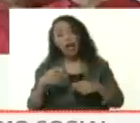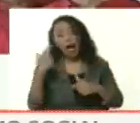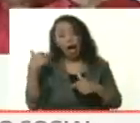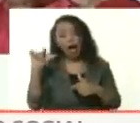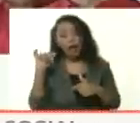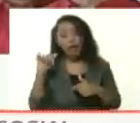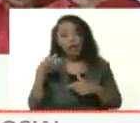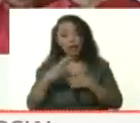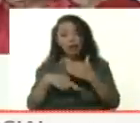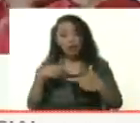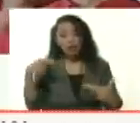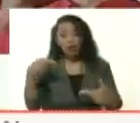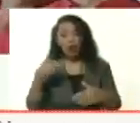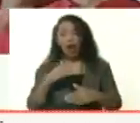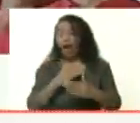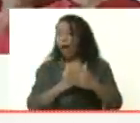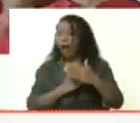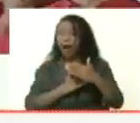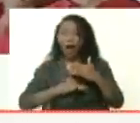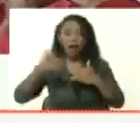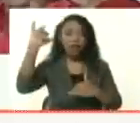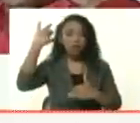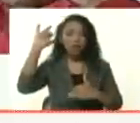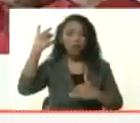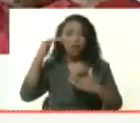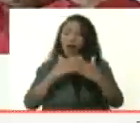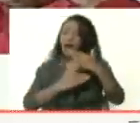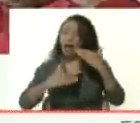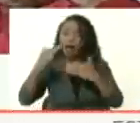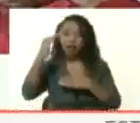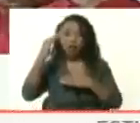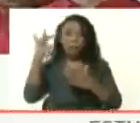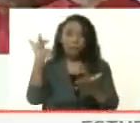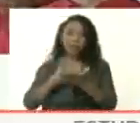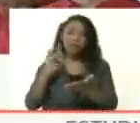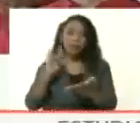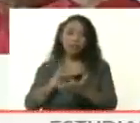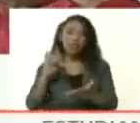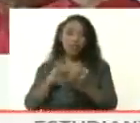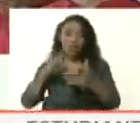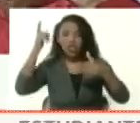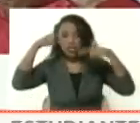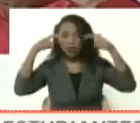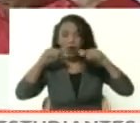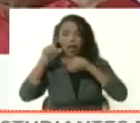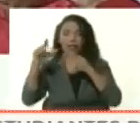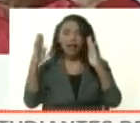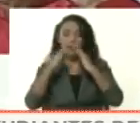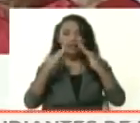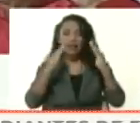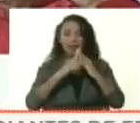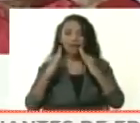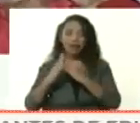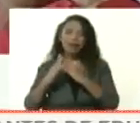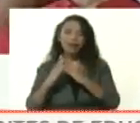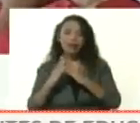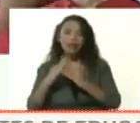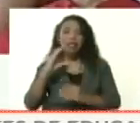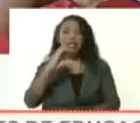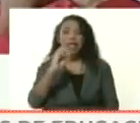¿no?, que son de la Revolución Bolivariana. Una altísima participación del chavismo en estas casa por casa. El CNE